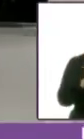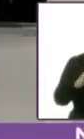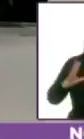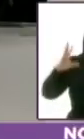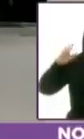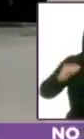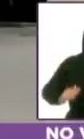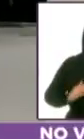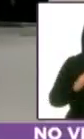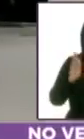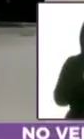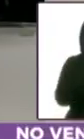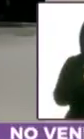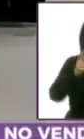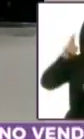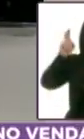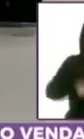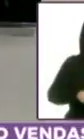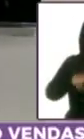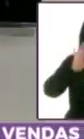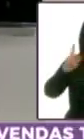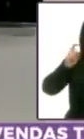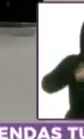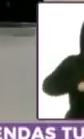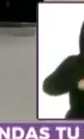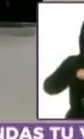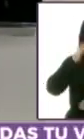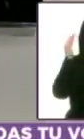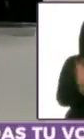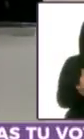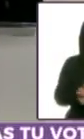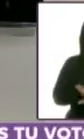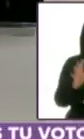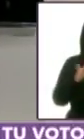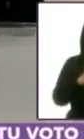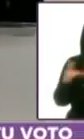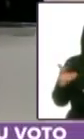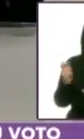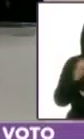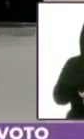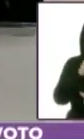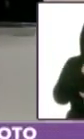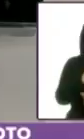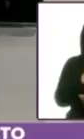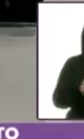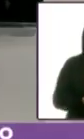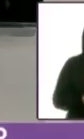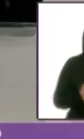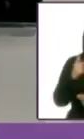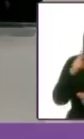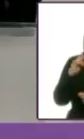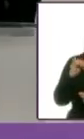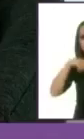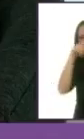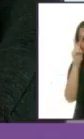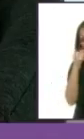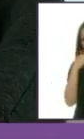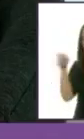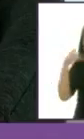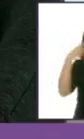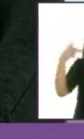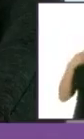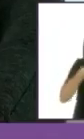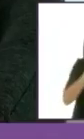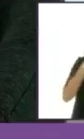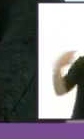se siente ganadora, ¿no? Extendiendo los brazos, mostrando ahí la imagen de una victoria, muy sonriente, muy relajada,